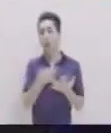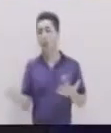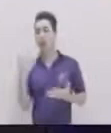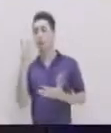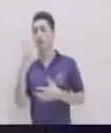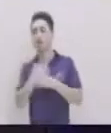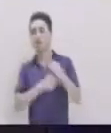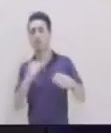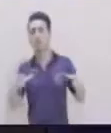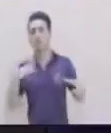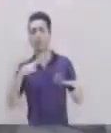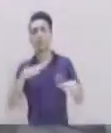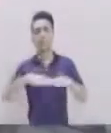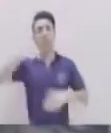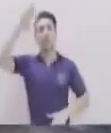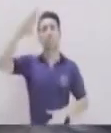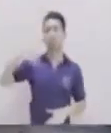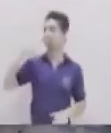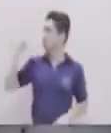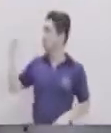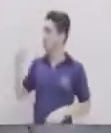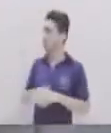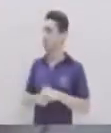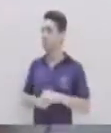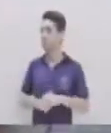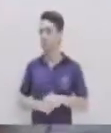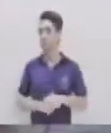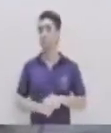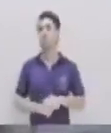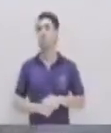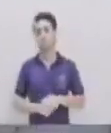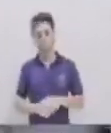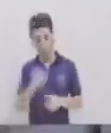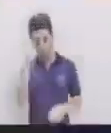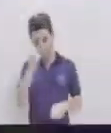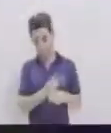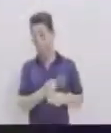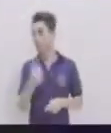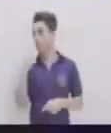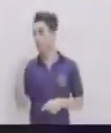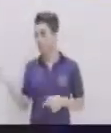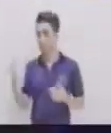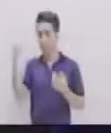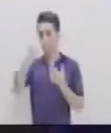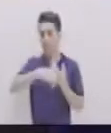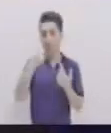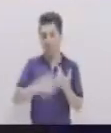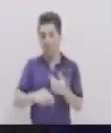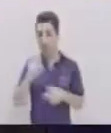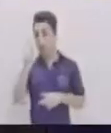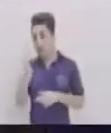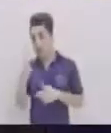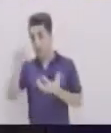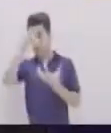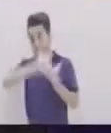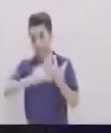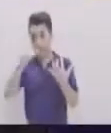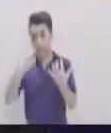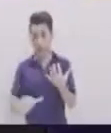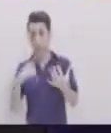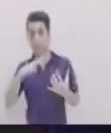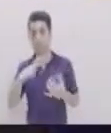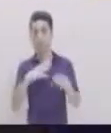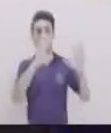frutas tiene mayor cantidad? Veamos. Ah, correcto. El banano y el melón. ¿Por qué? Porque